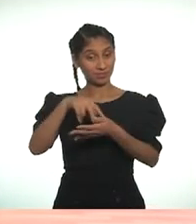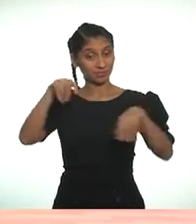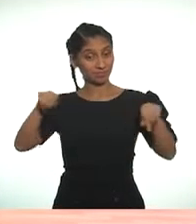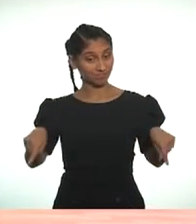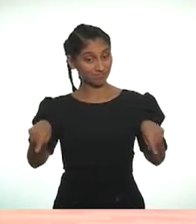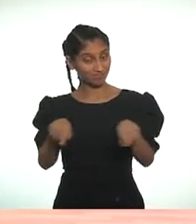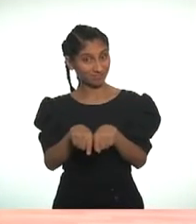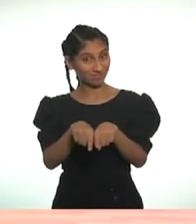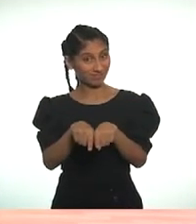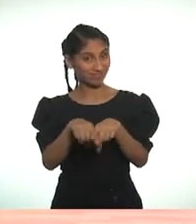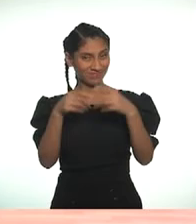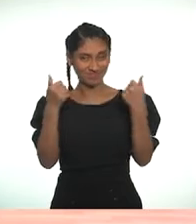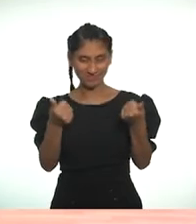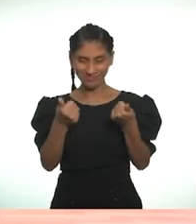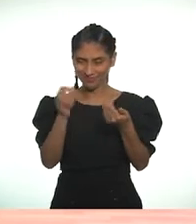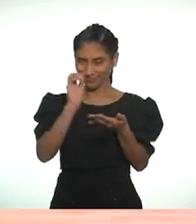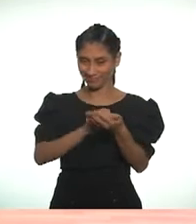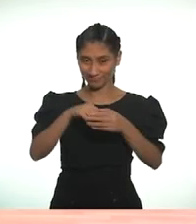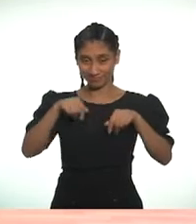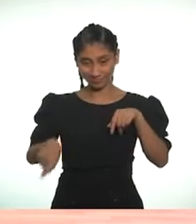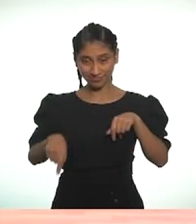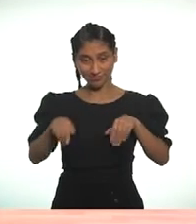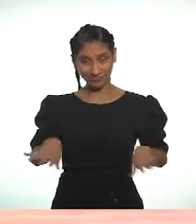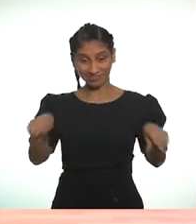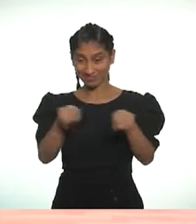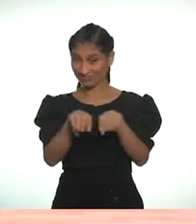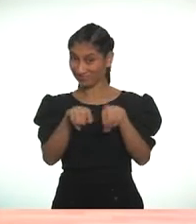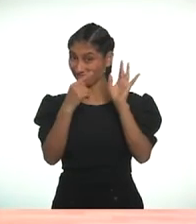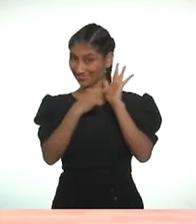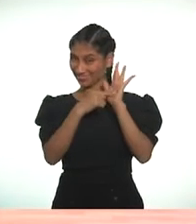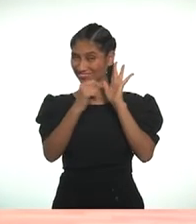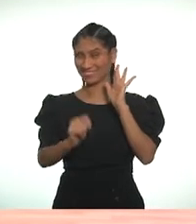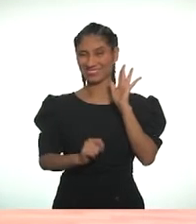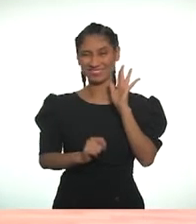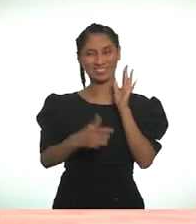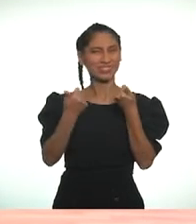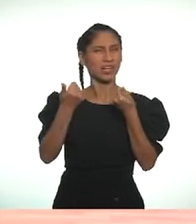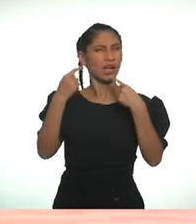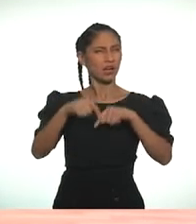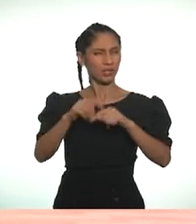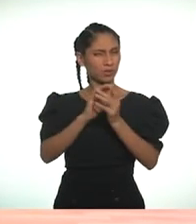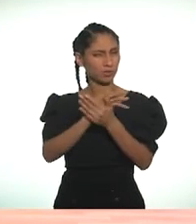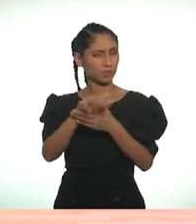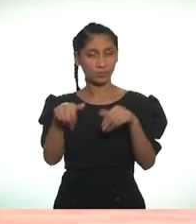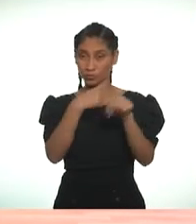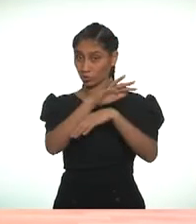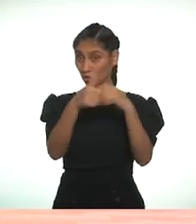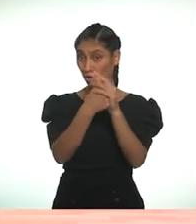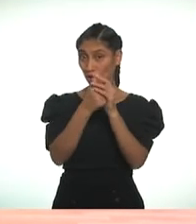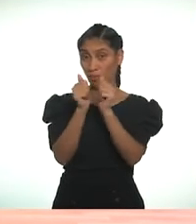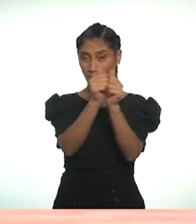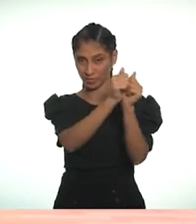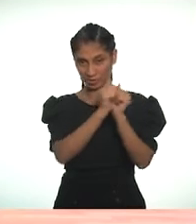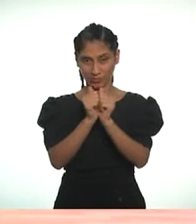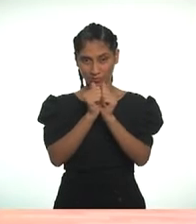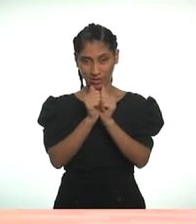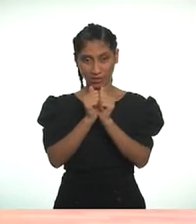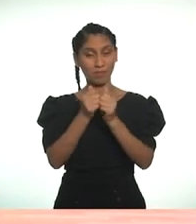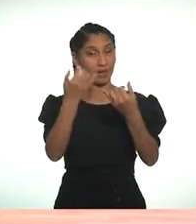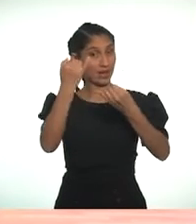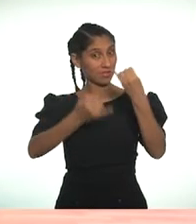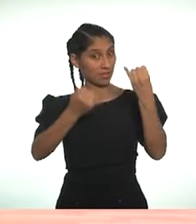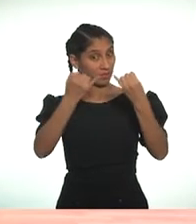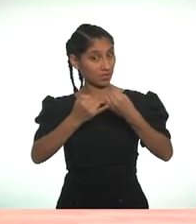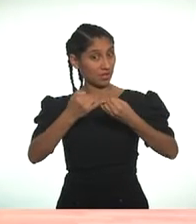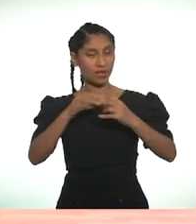sí señor. Una vez más, sí señor. Ahora vamos a juntar las dos partes para